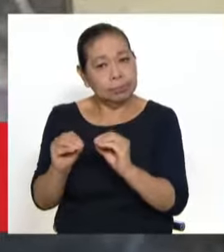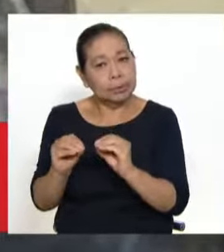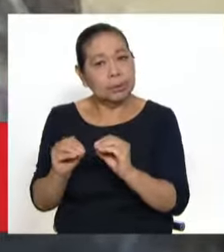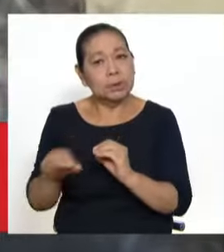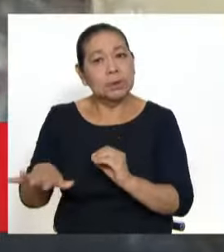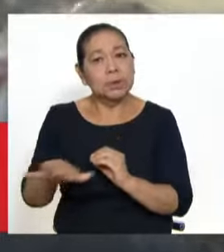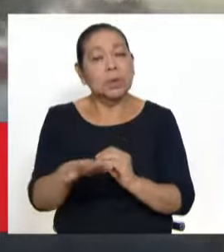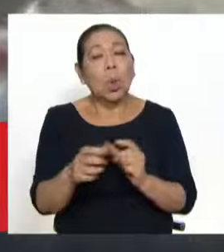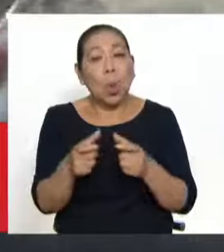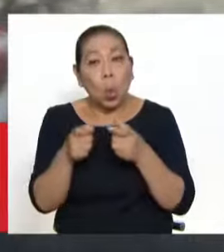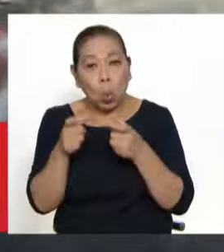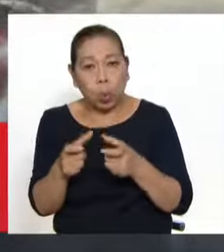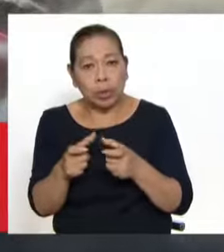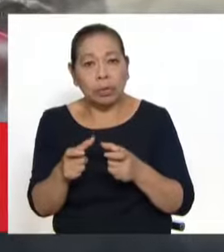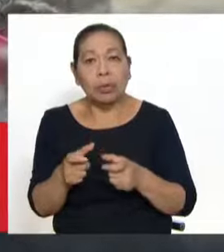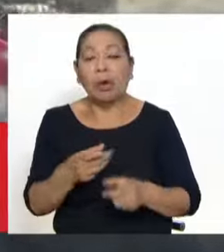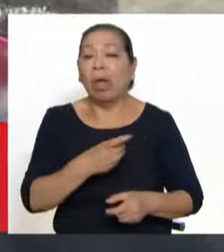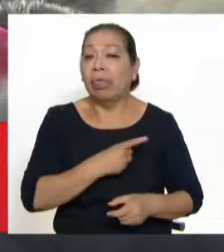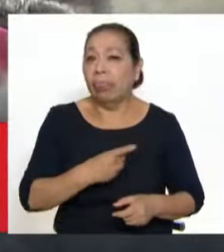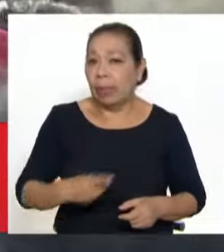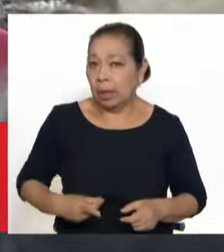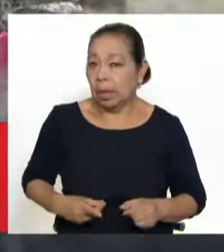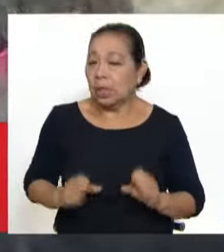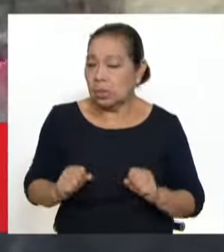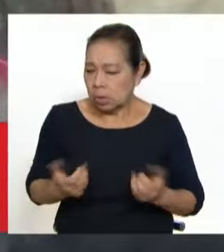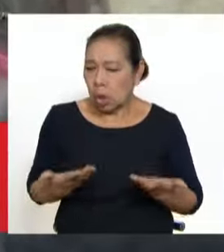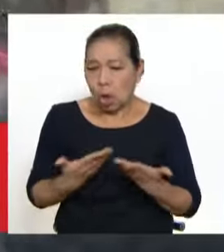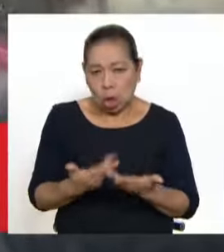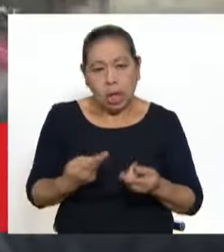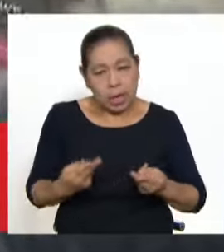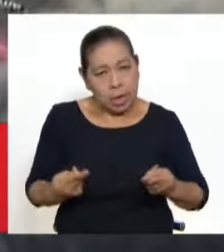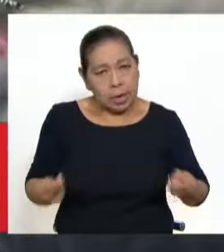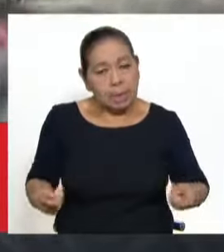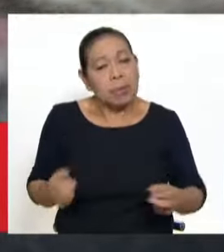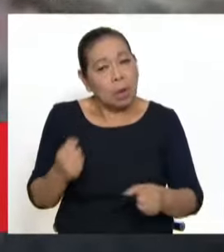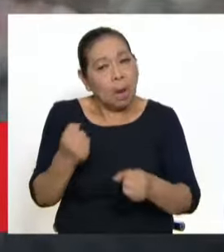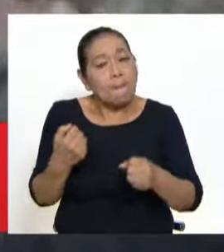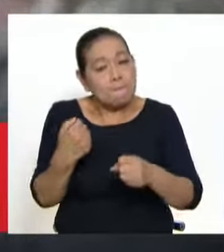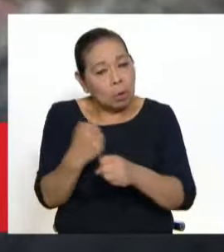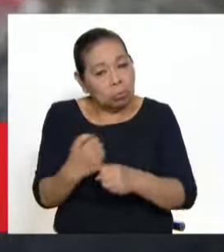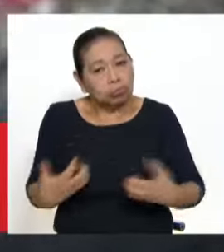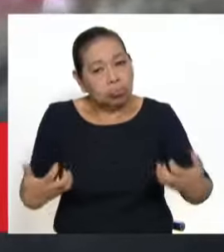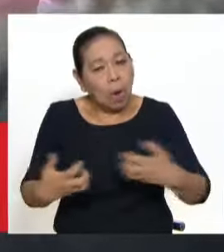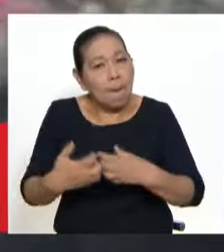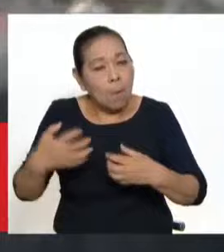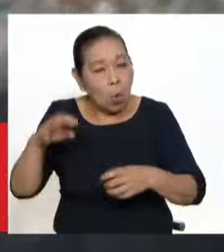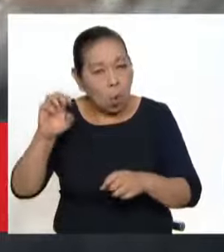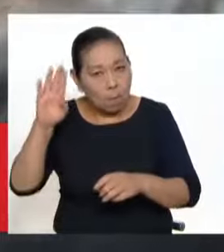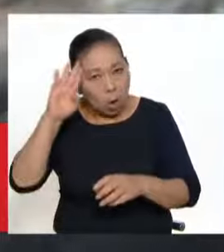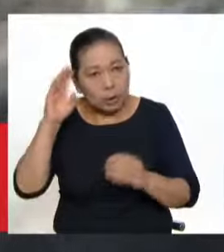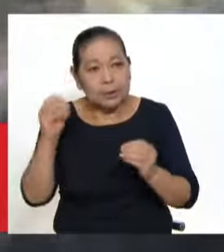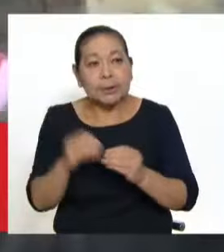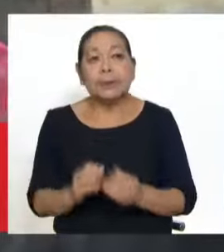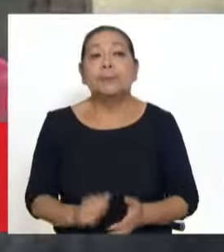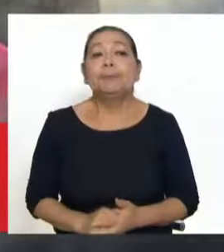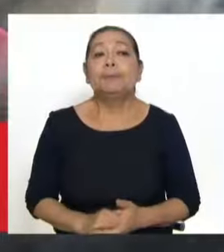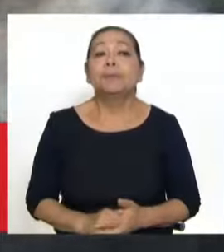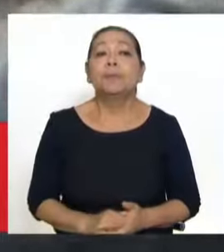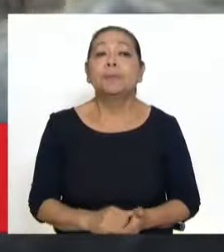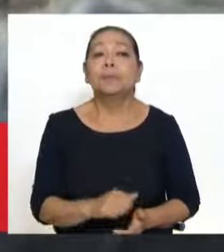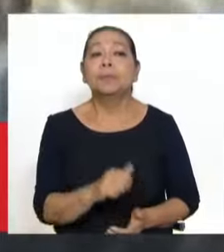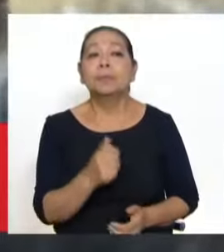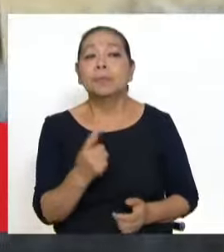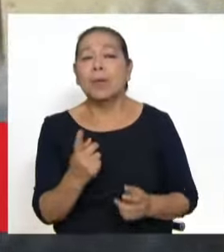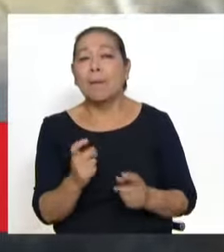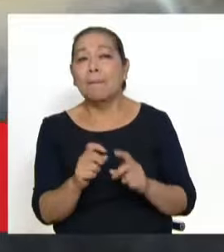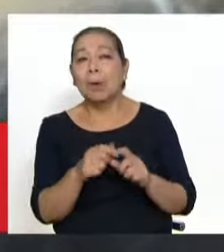a nuestras brigadas, a nuestros directores, para que tengan las herramientas de trabajo con nuestra Policía Nacional. Ministro, usted no me respondió a mi pregunta